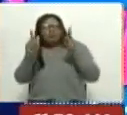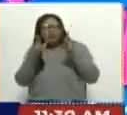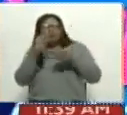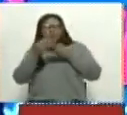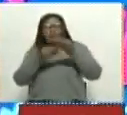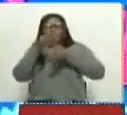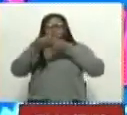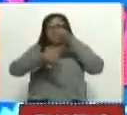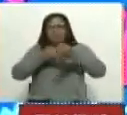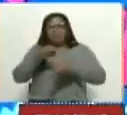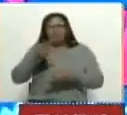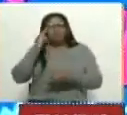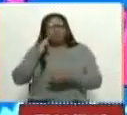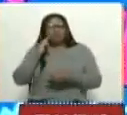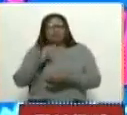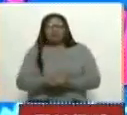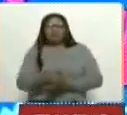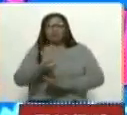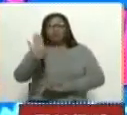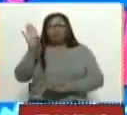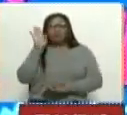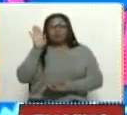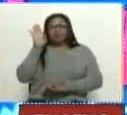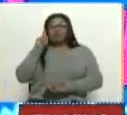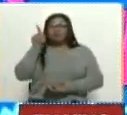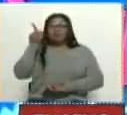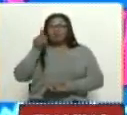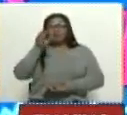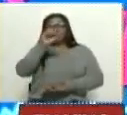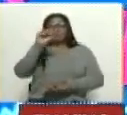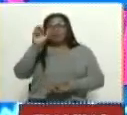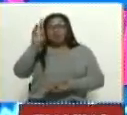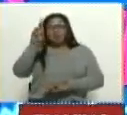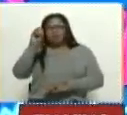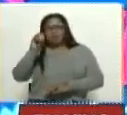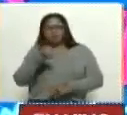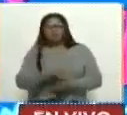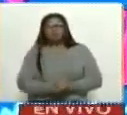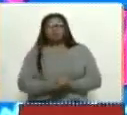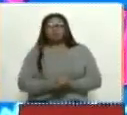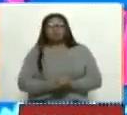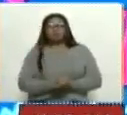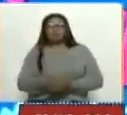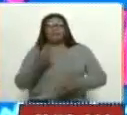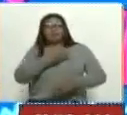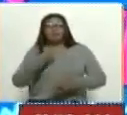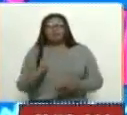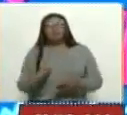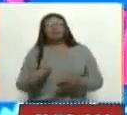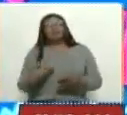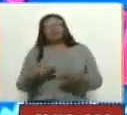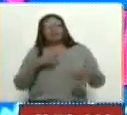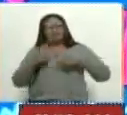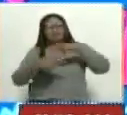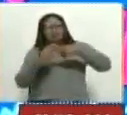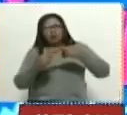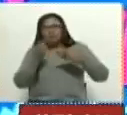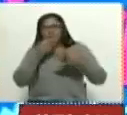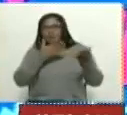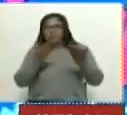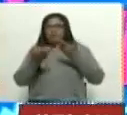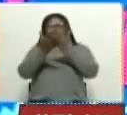planteaba Bolívar en el juramento del monte saco el presidente Nicolás Maduro la revolución bolivariana de Venezuela les da la más